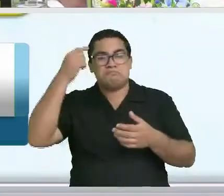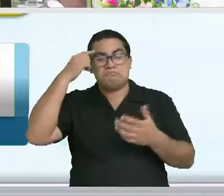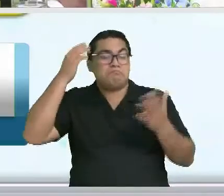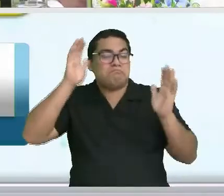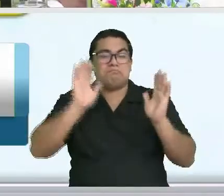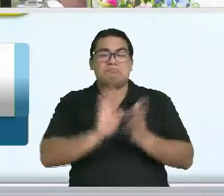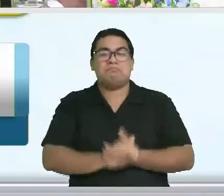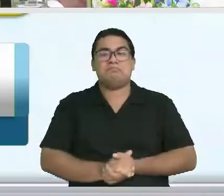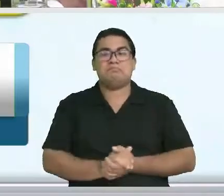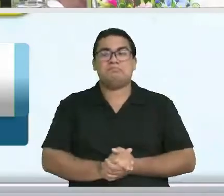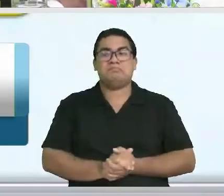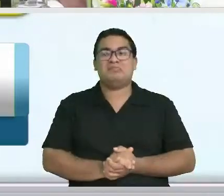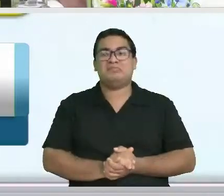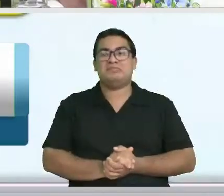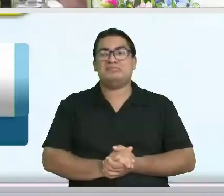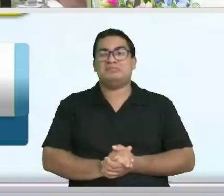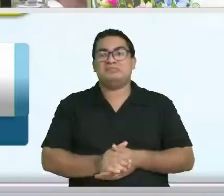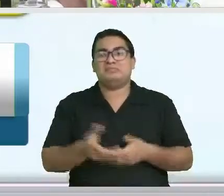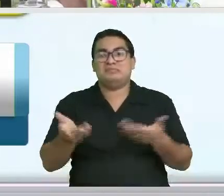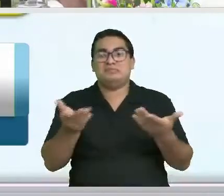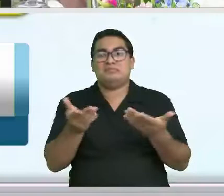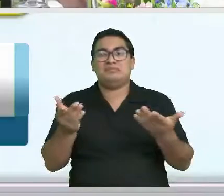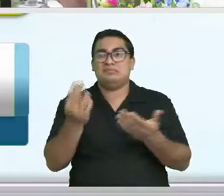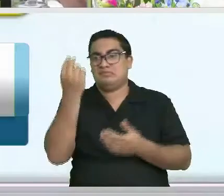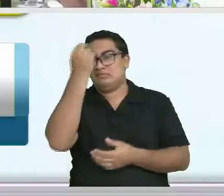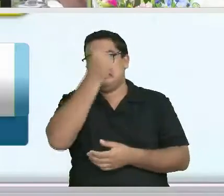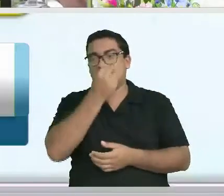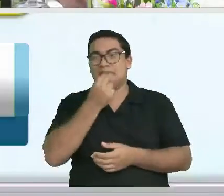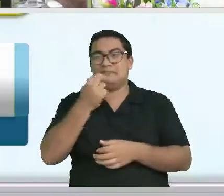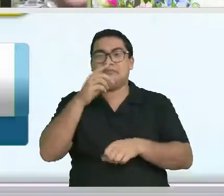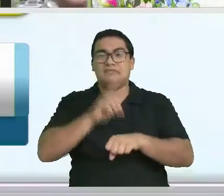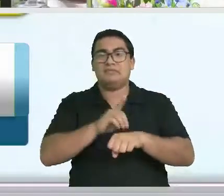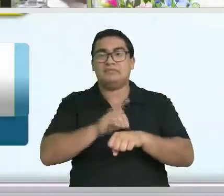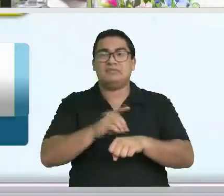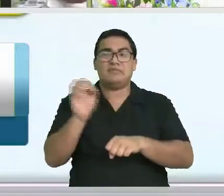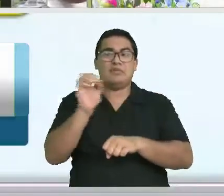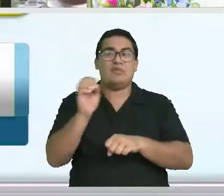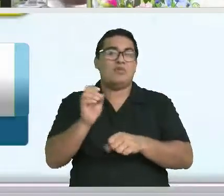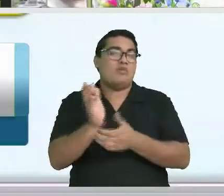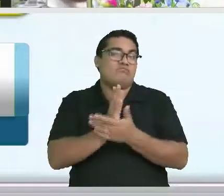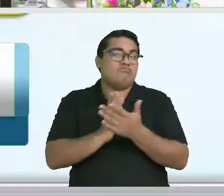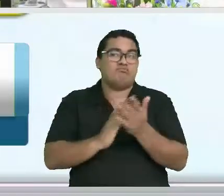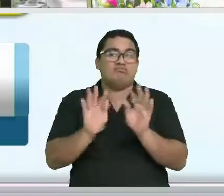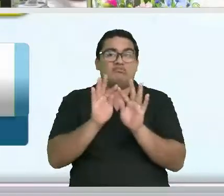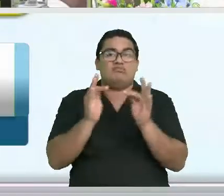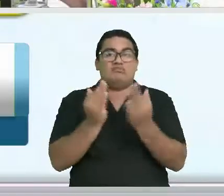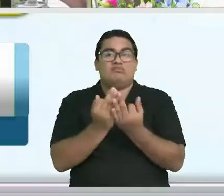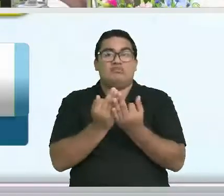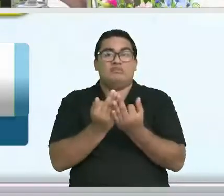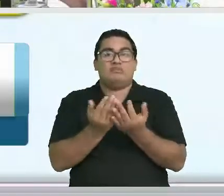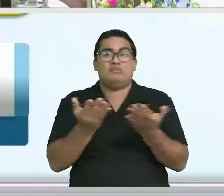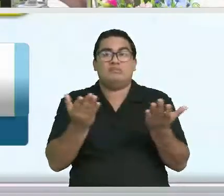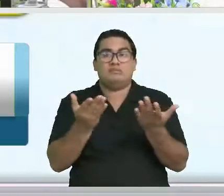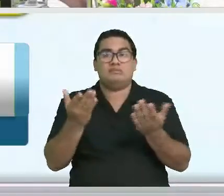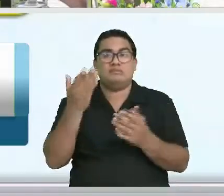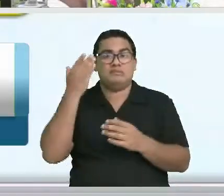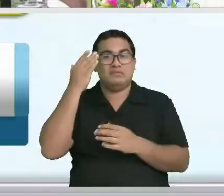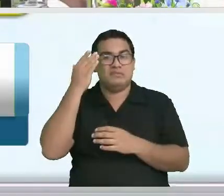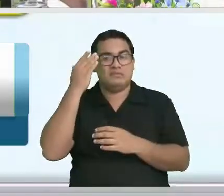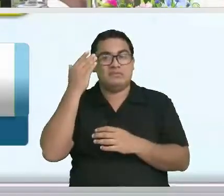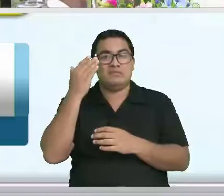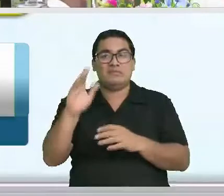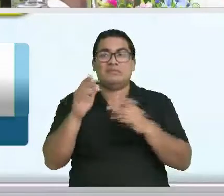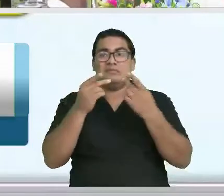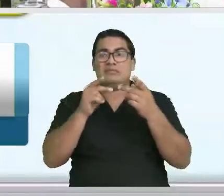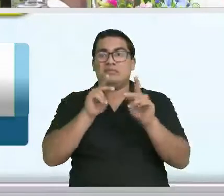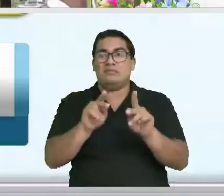y se percata hasta que llega a la consulta o algún familiar le hace saber. Sí. Sin embargo,